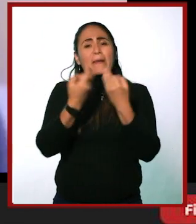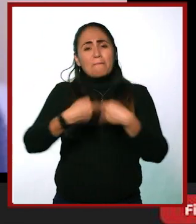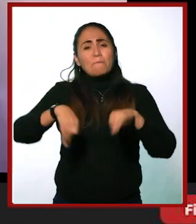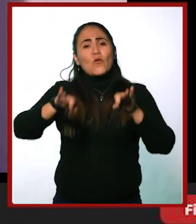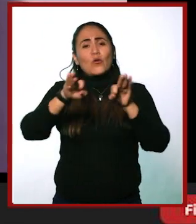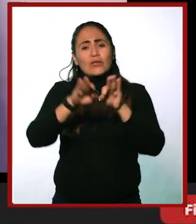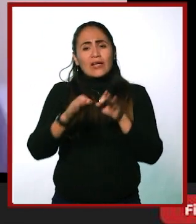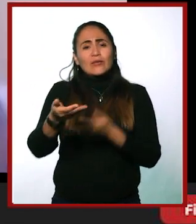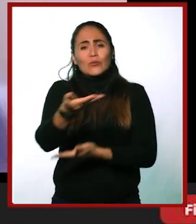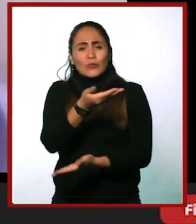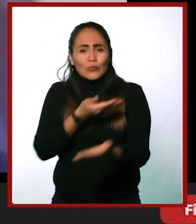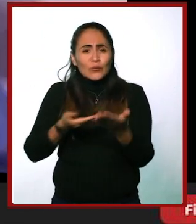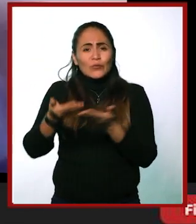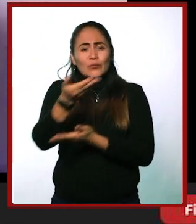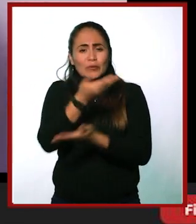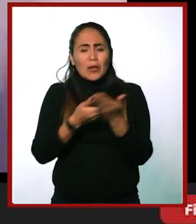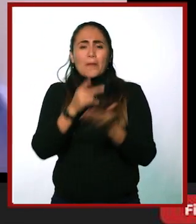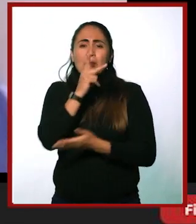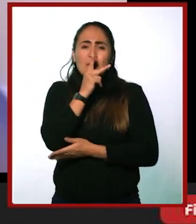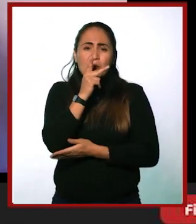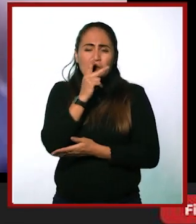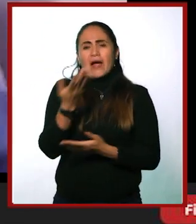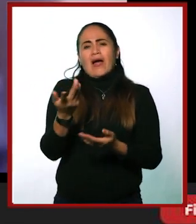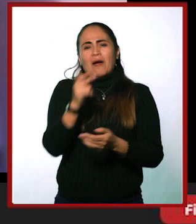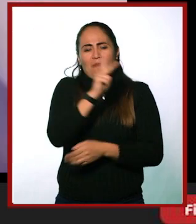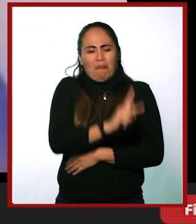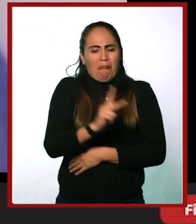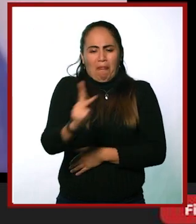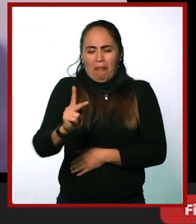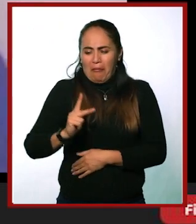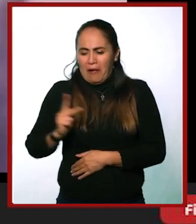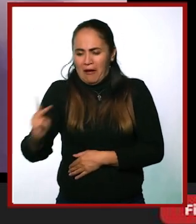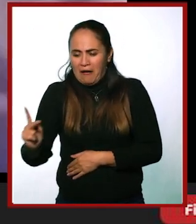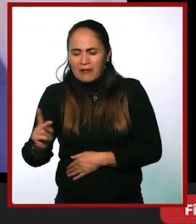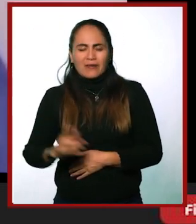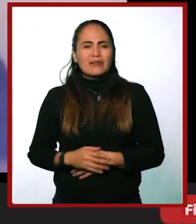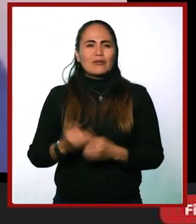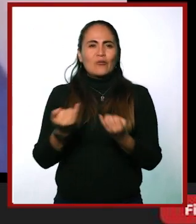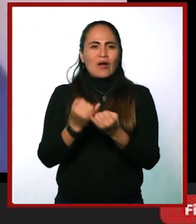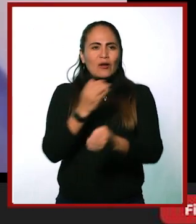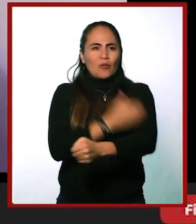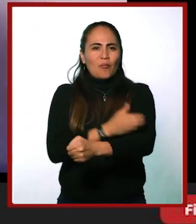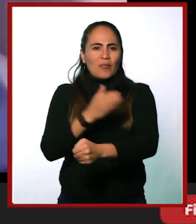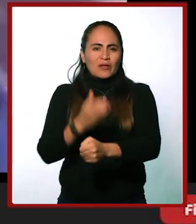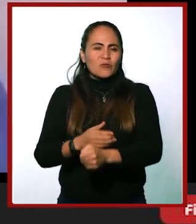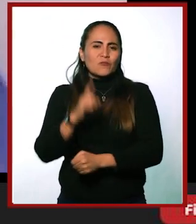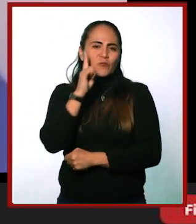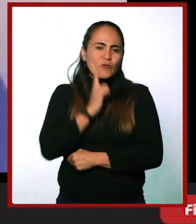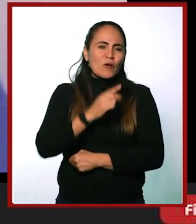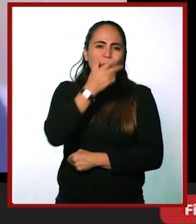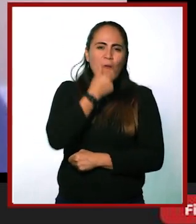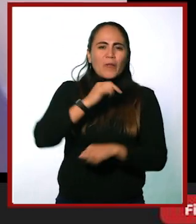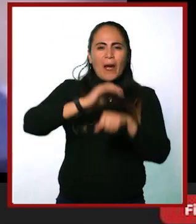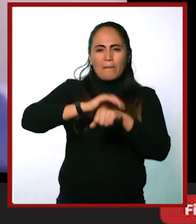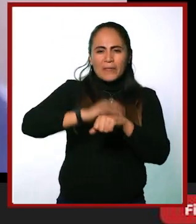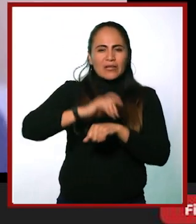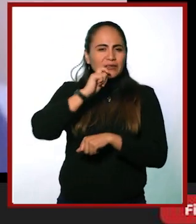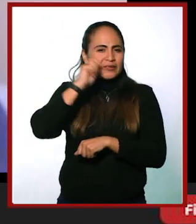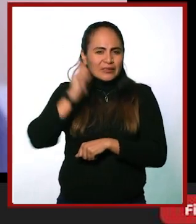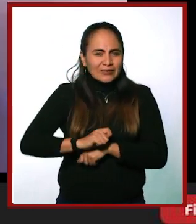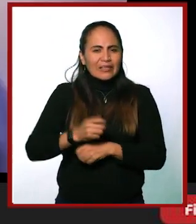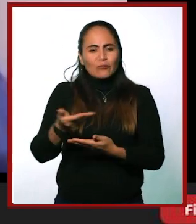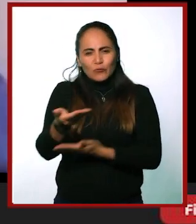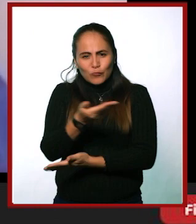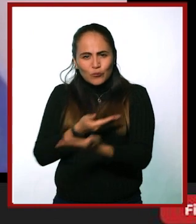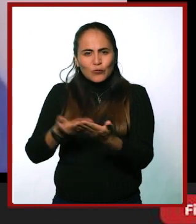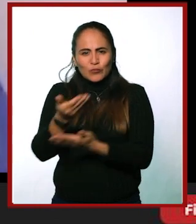importante que es socializar con los pares, con tus compañeros, tus compañeras, tus amigos, tus